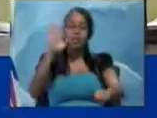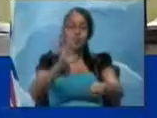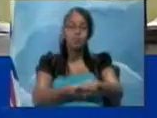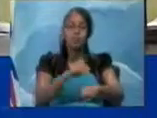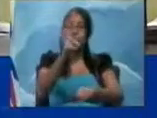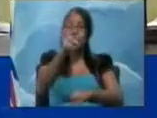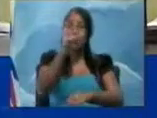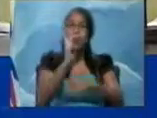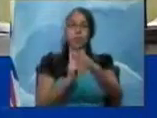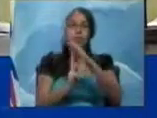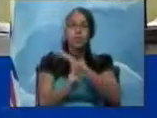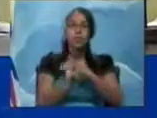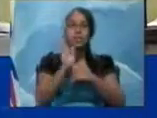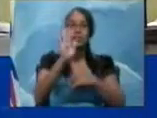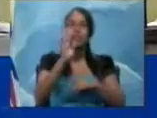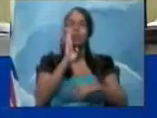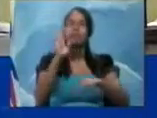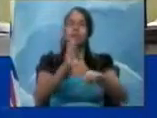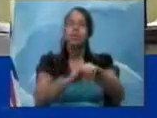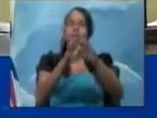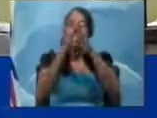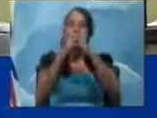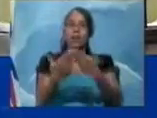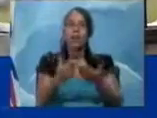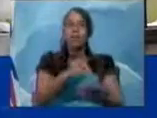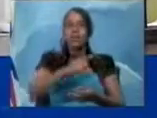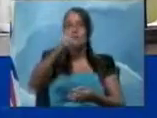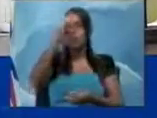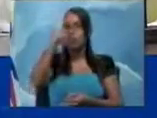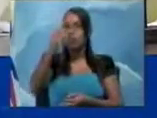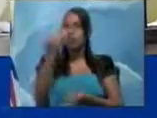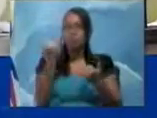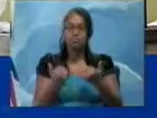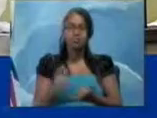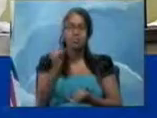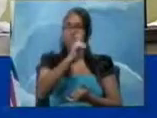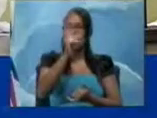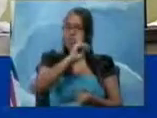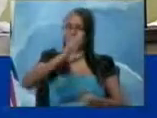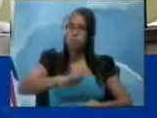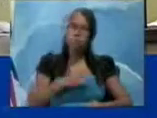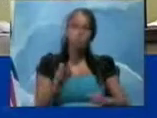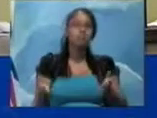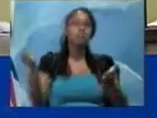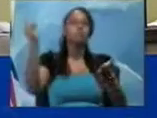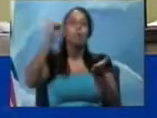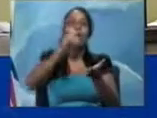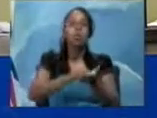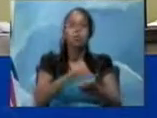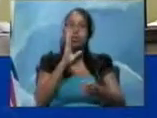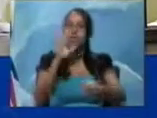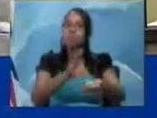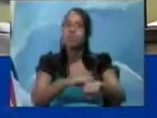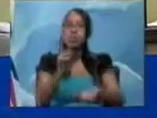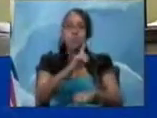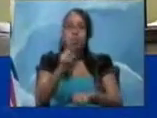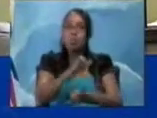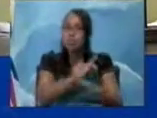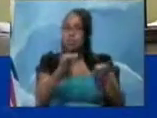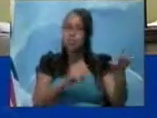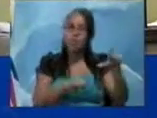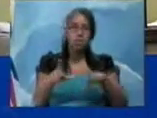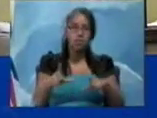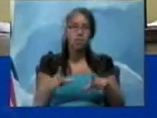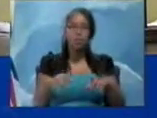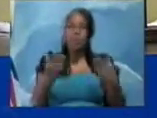profecía se cumplió la palabra ya no se puede volver a cumplir que Jesucristo nazca en